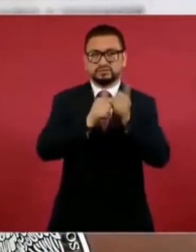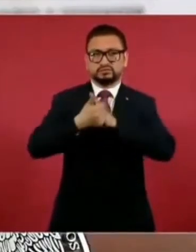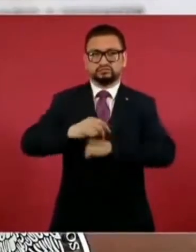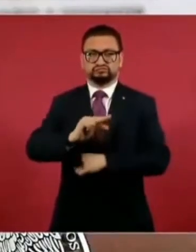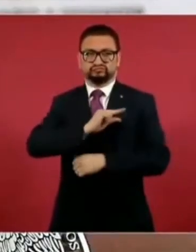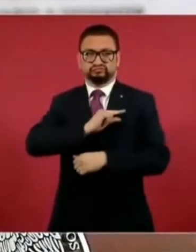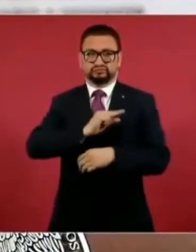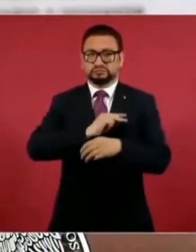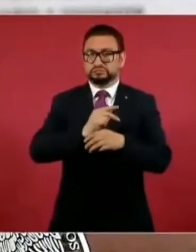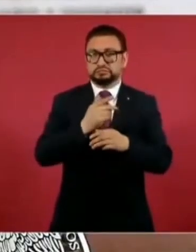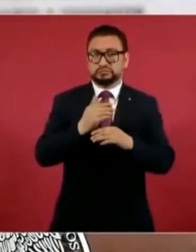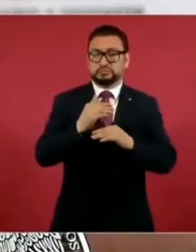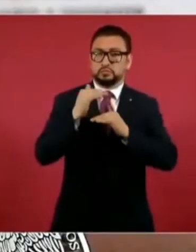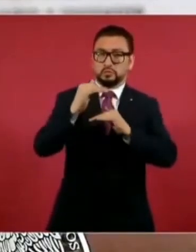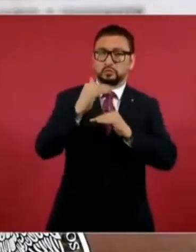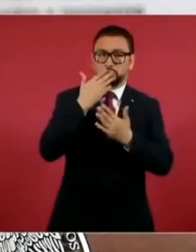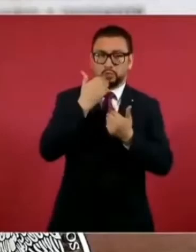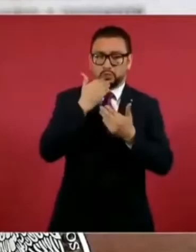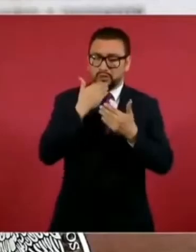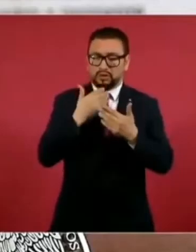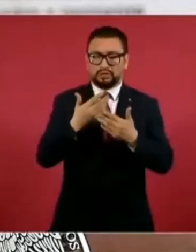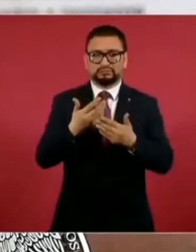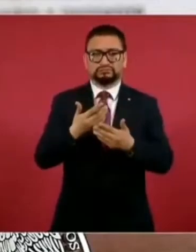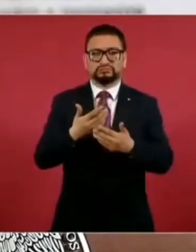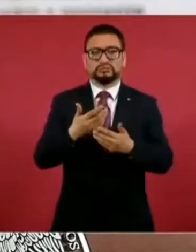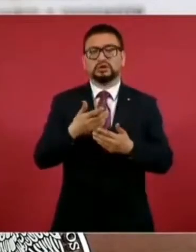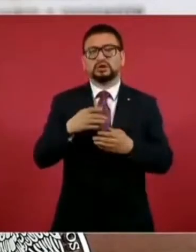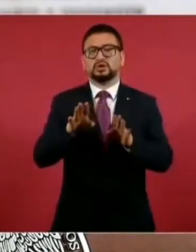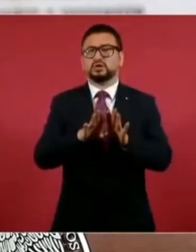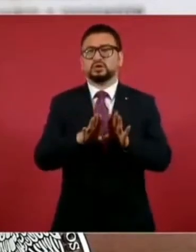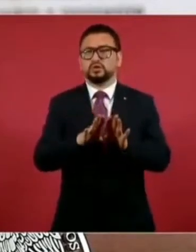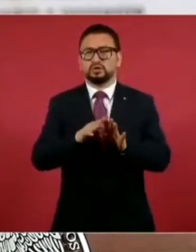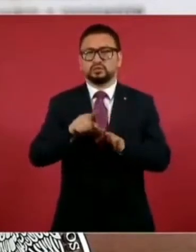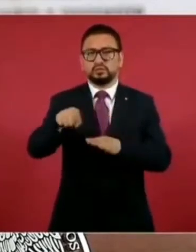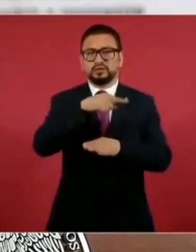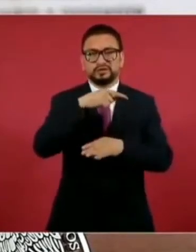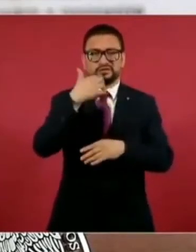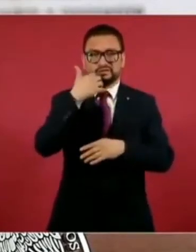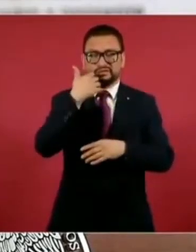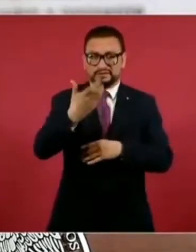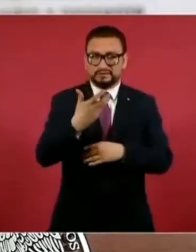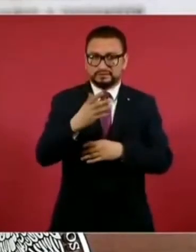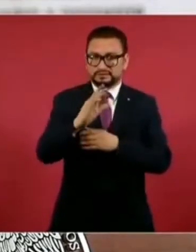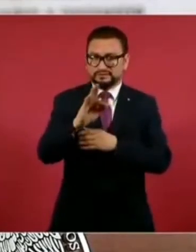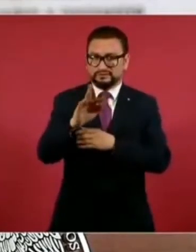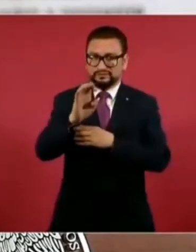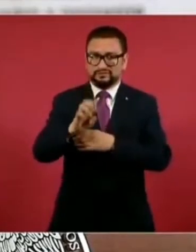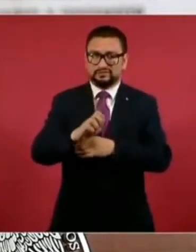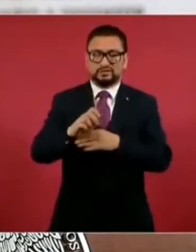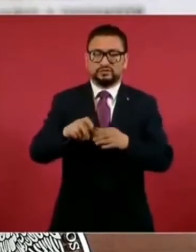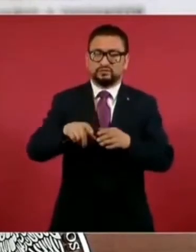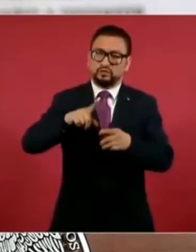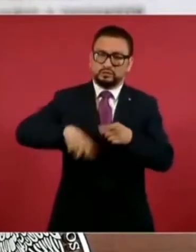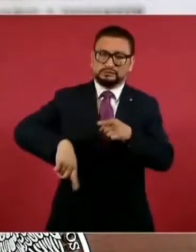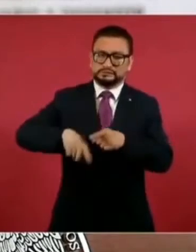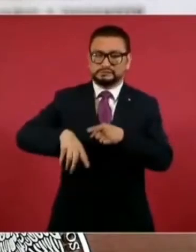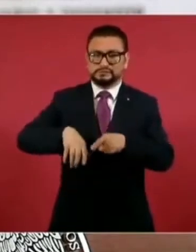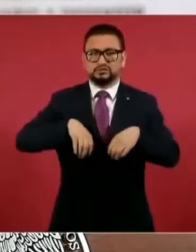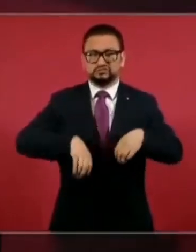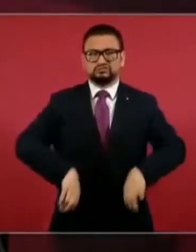límite, anclada en mecanismos de saqueo a la CFE y un